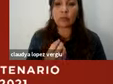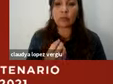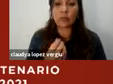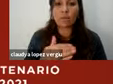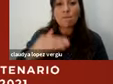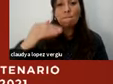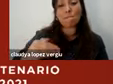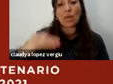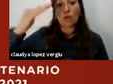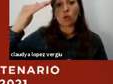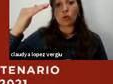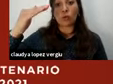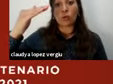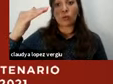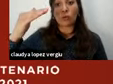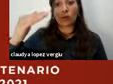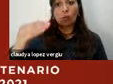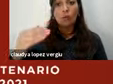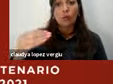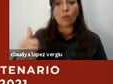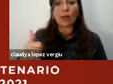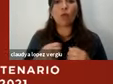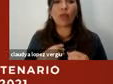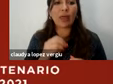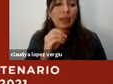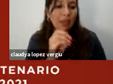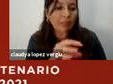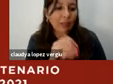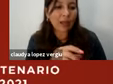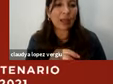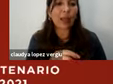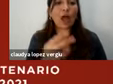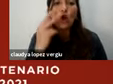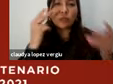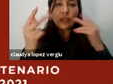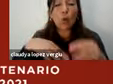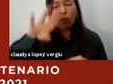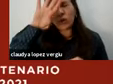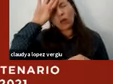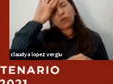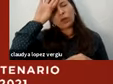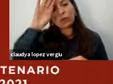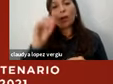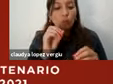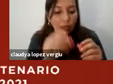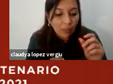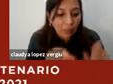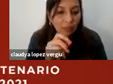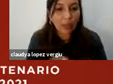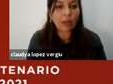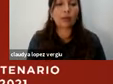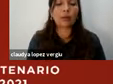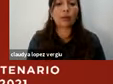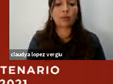mayor, o sea, ventaja, ¿no? Para ya poder atender a los visitantes, cualquier enfermo que venga, ¿no? Ya para poder tener esa